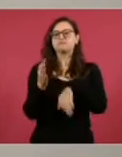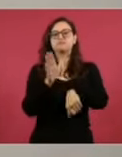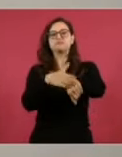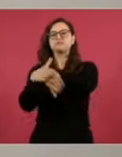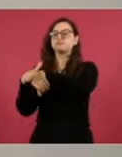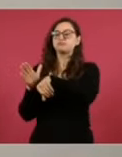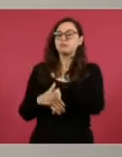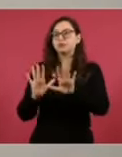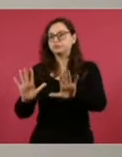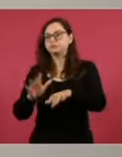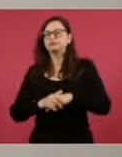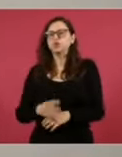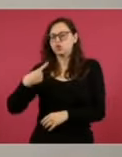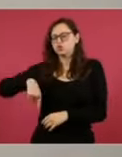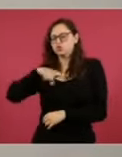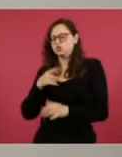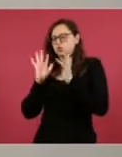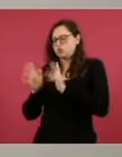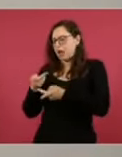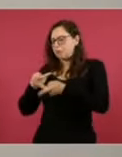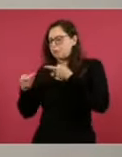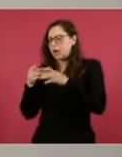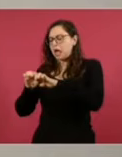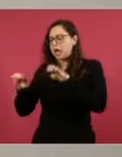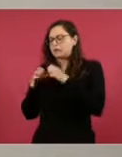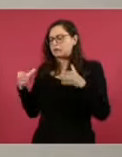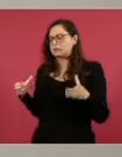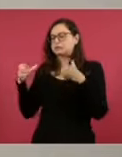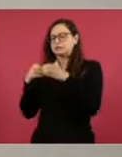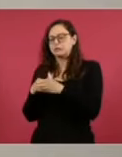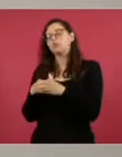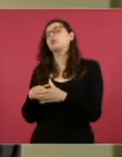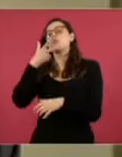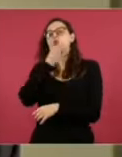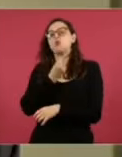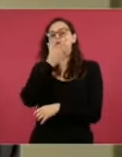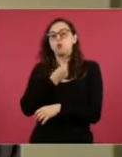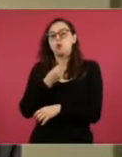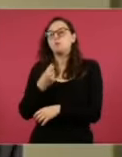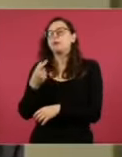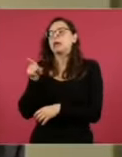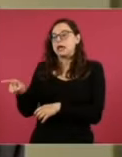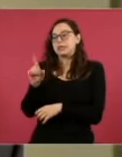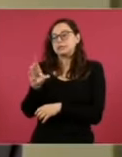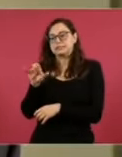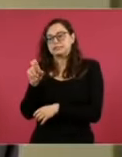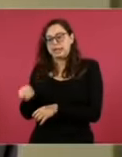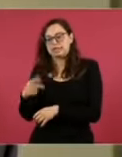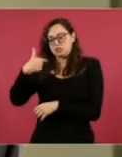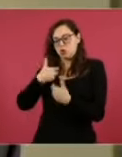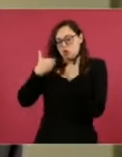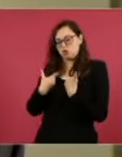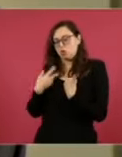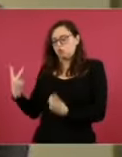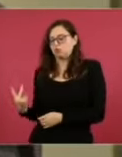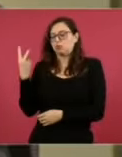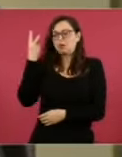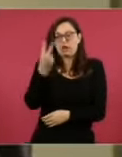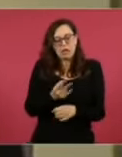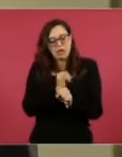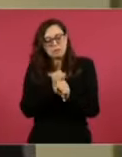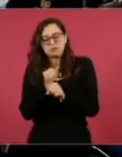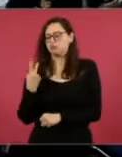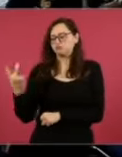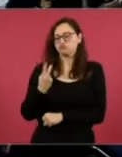preparando un equipo de investigación. Se trasladará el jefe de la agencia de seguridad y su servidor, que seremos los responsables directos de